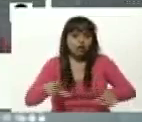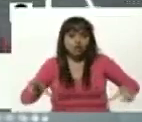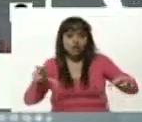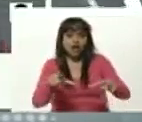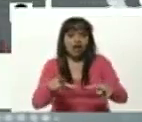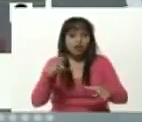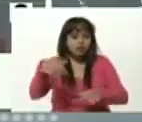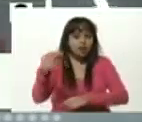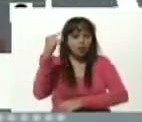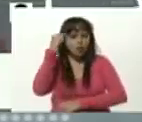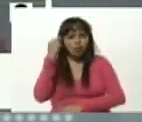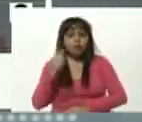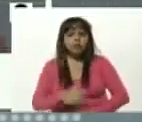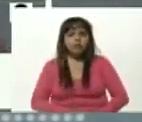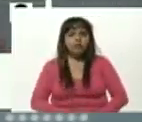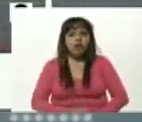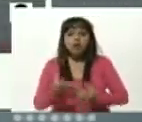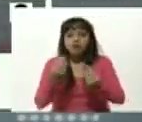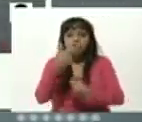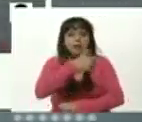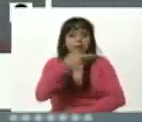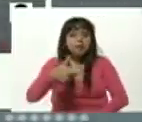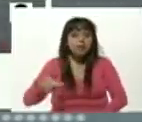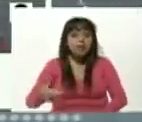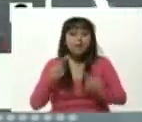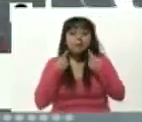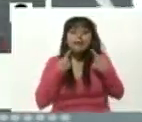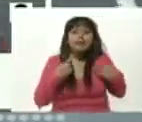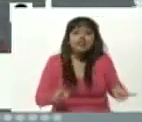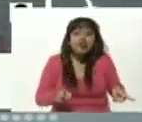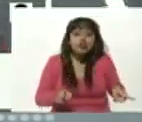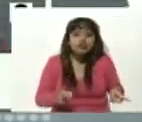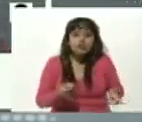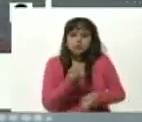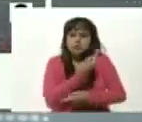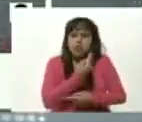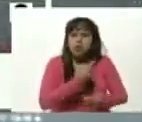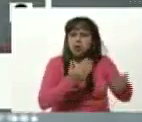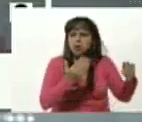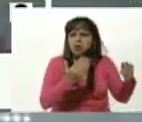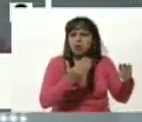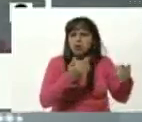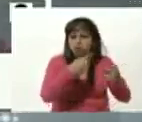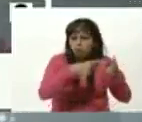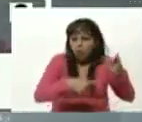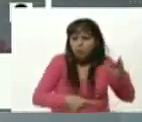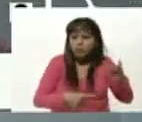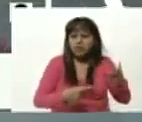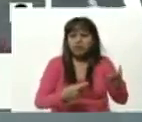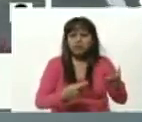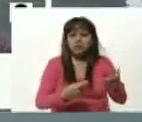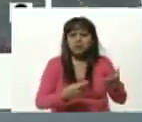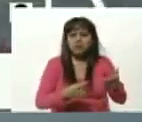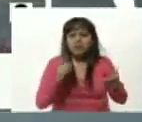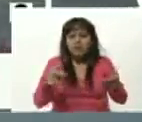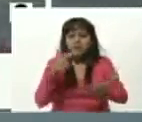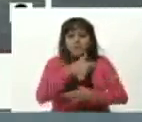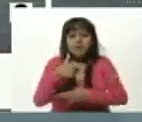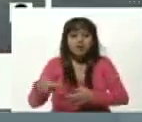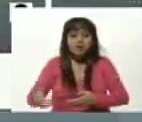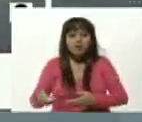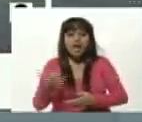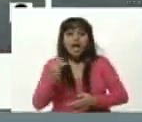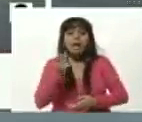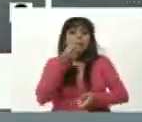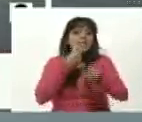de hoy. Hay mucha gente, presidente, que perdió no solamente sus enseres, sino por ejemplo, gente que tiene sus medicinas